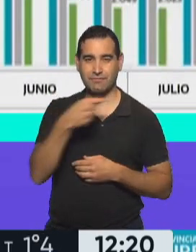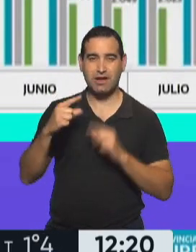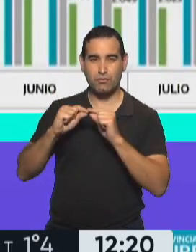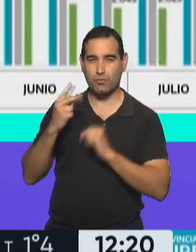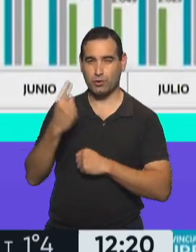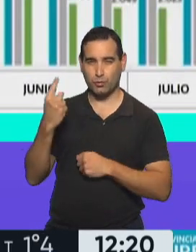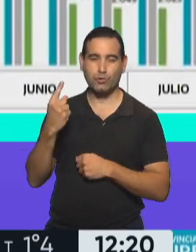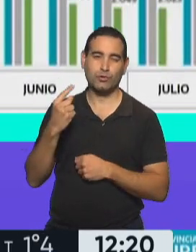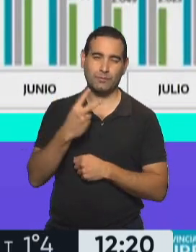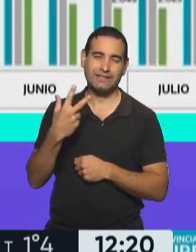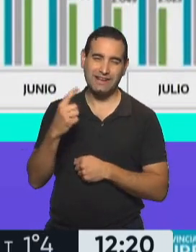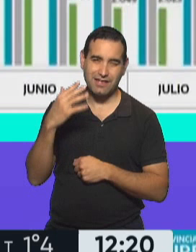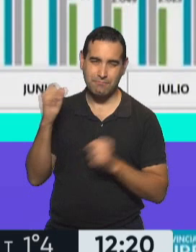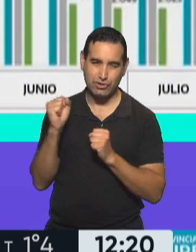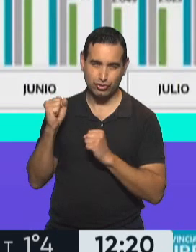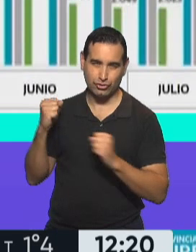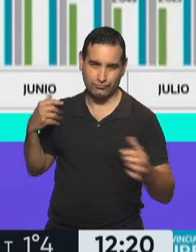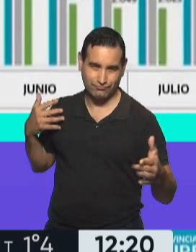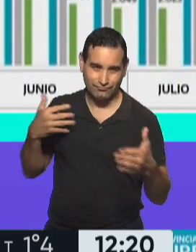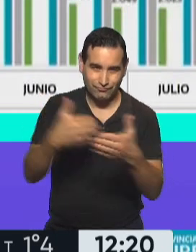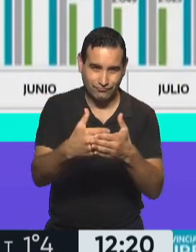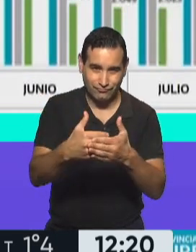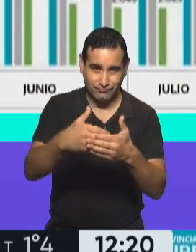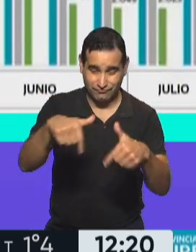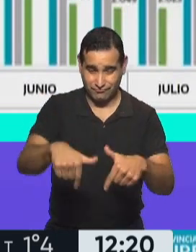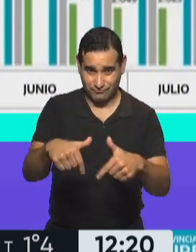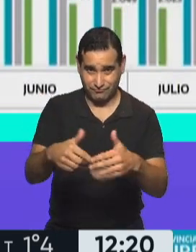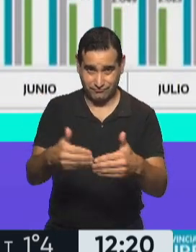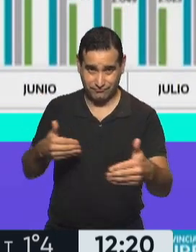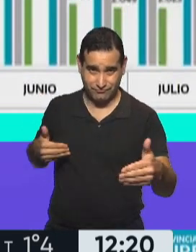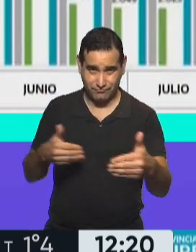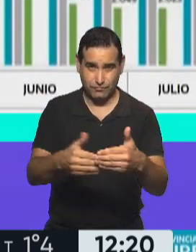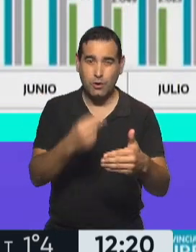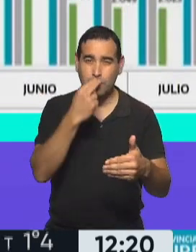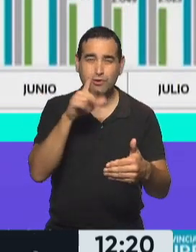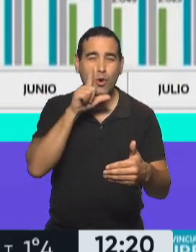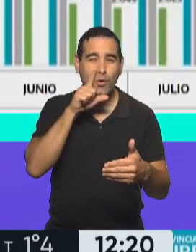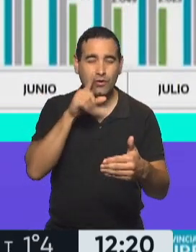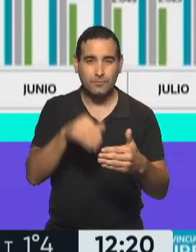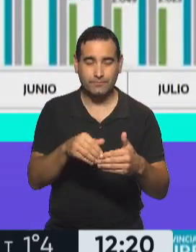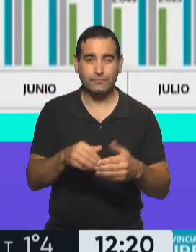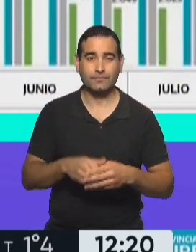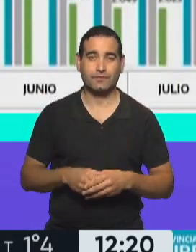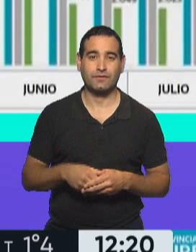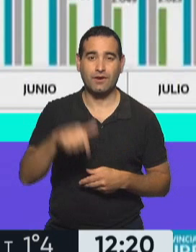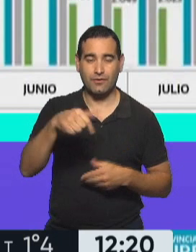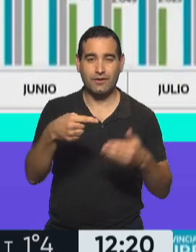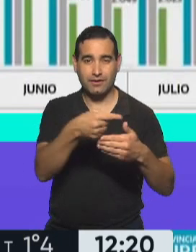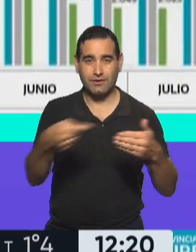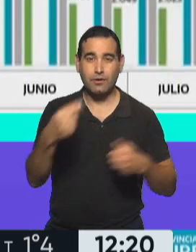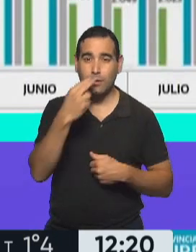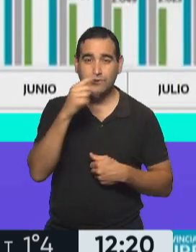del 23 de mayo, hasta la actual, que empezó el 11 de julio y que es la semana epidemiológica